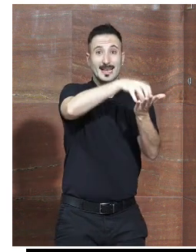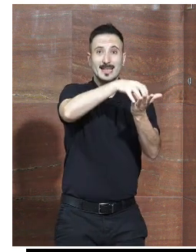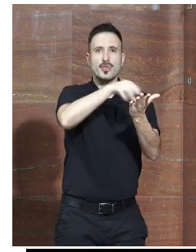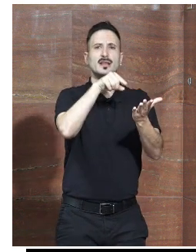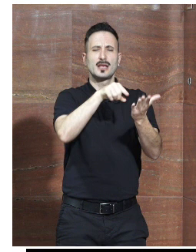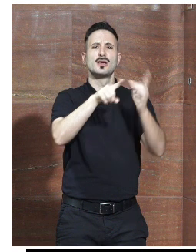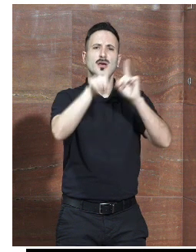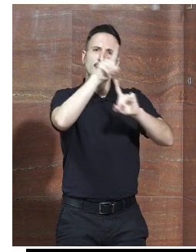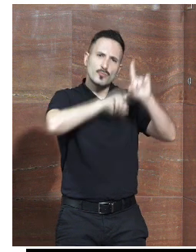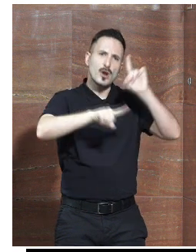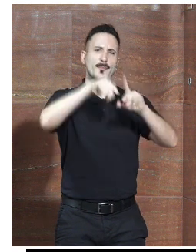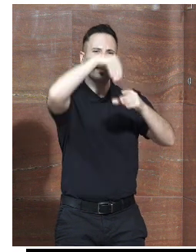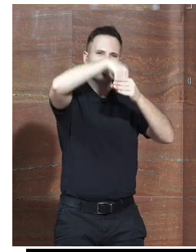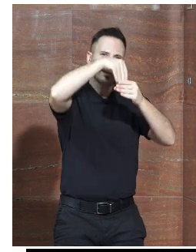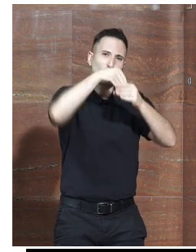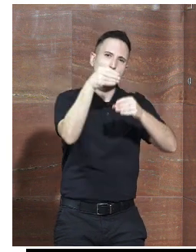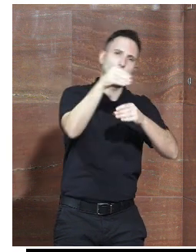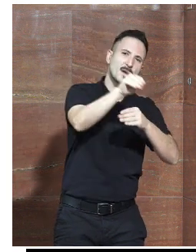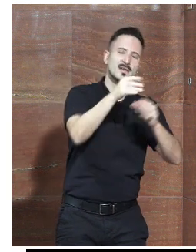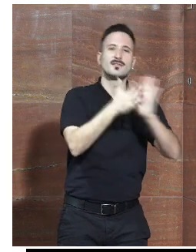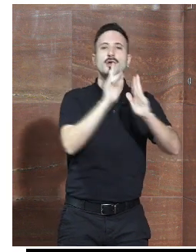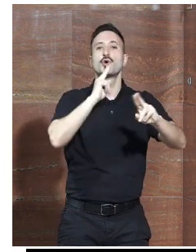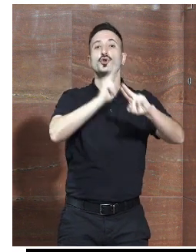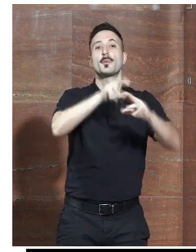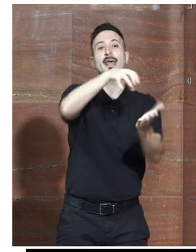dificultad añadida, que son estaciones que le llamamos